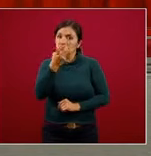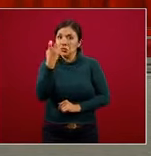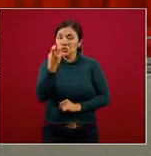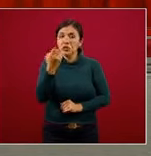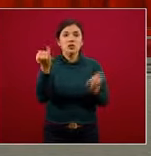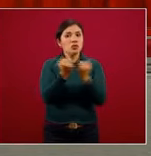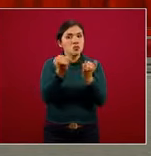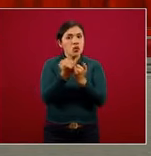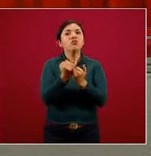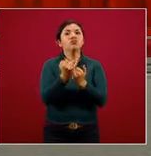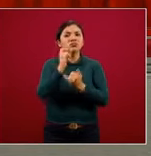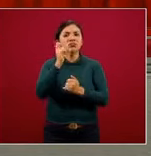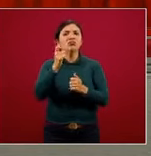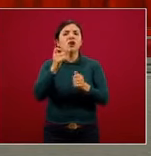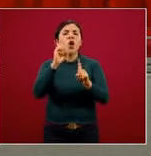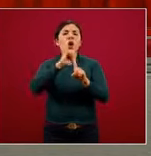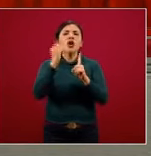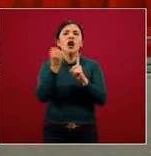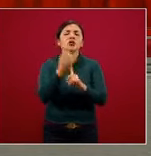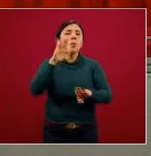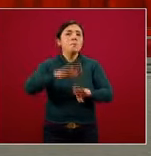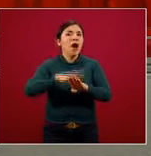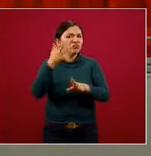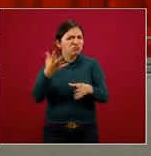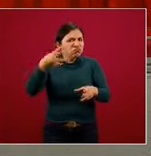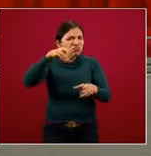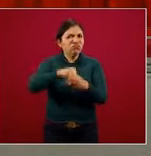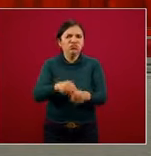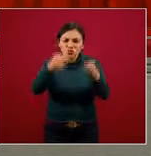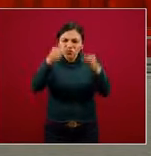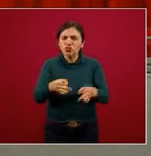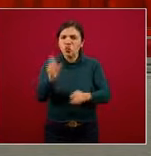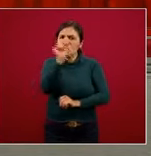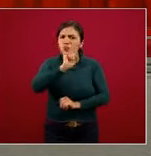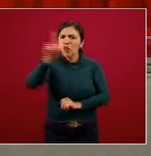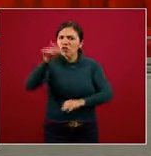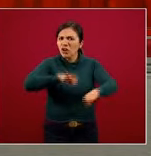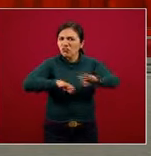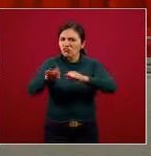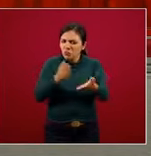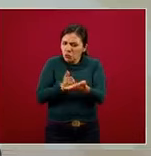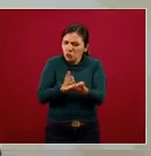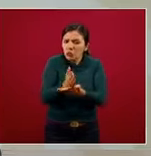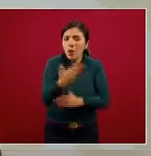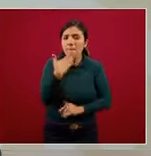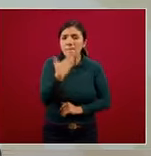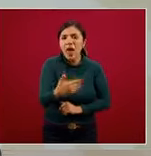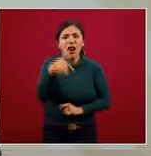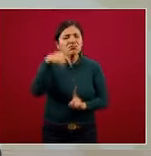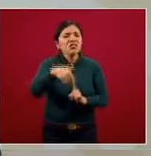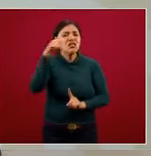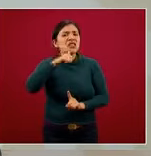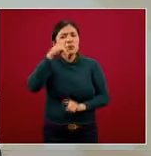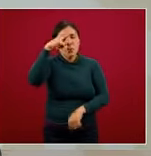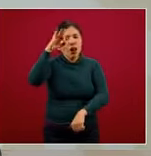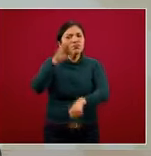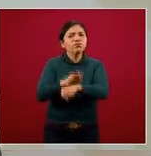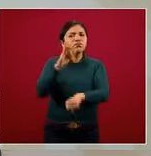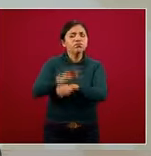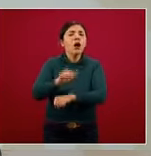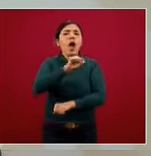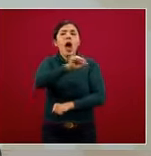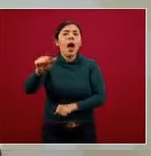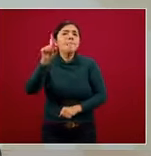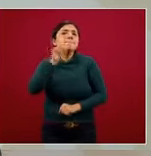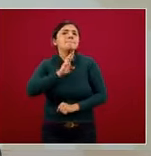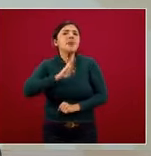organización civil que ha sido muy íntegra, ha sido muy profesional y siempre ha estado en pro de las mejores